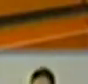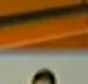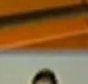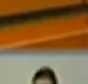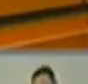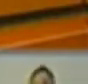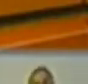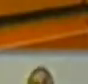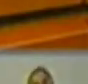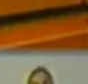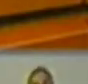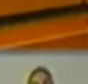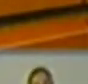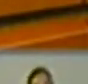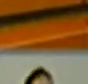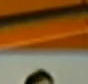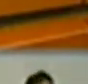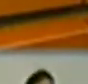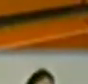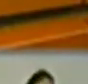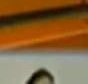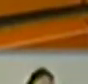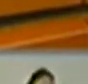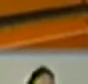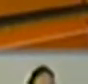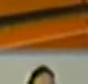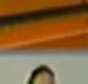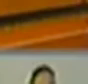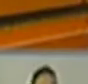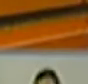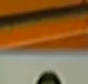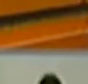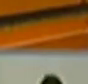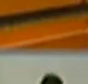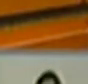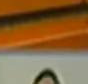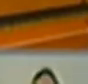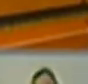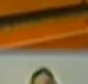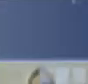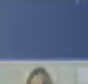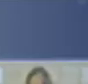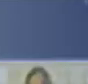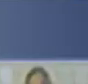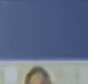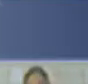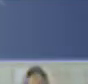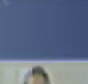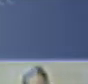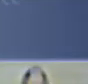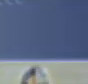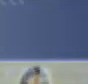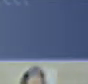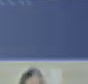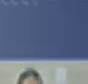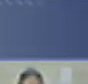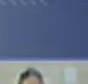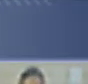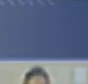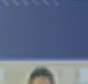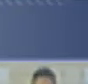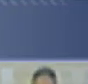sacrificios, a su dedicación y a su disciplina. Muchas felicidades por sus éxitos